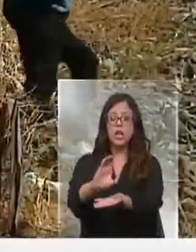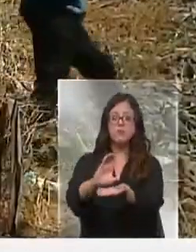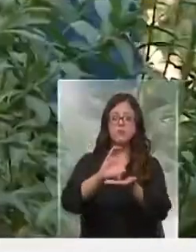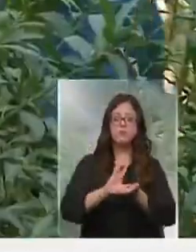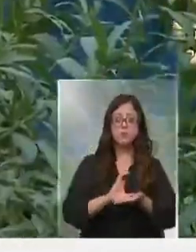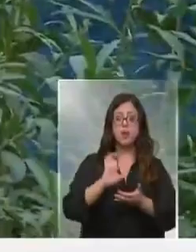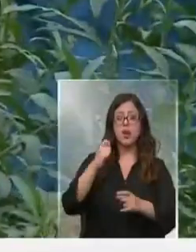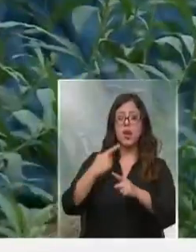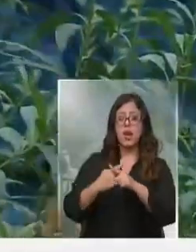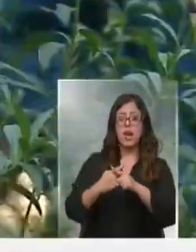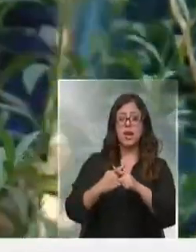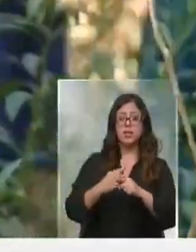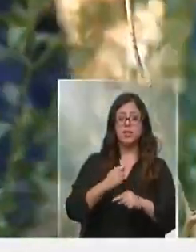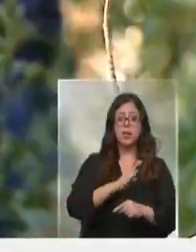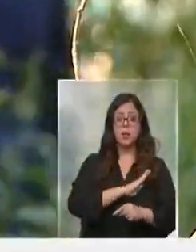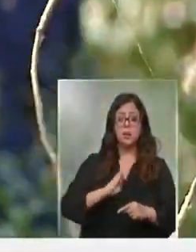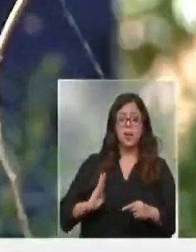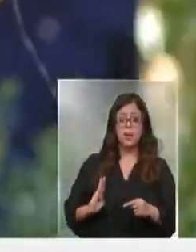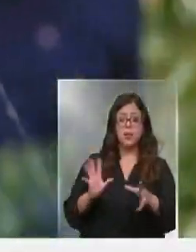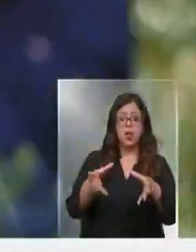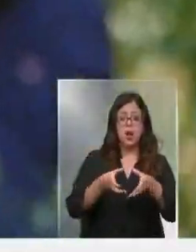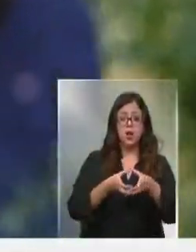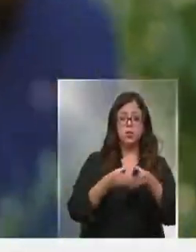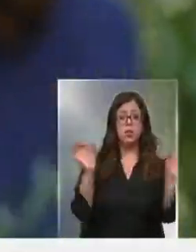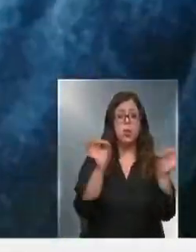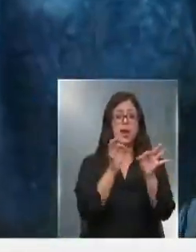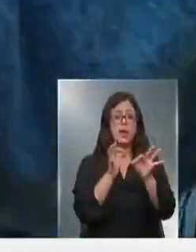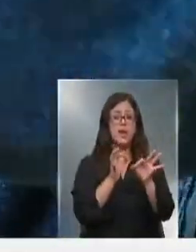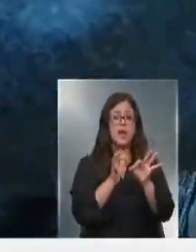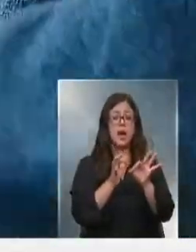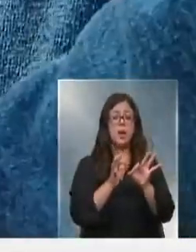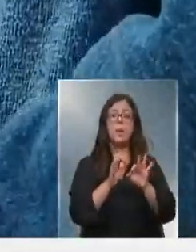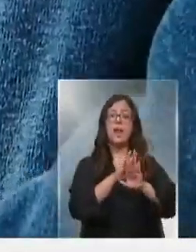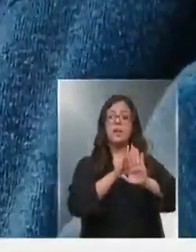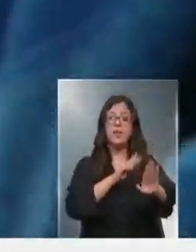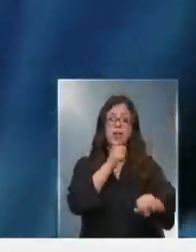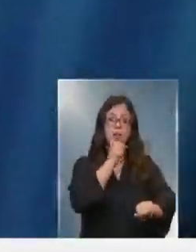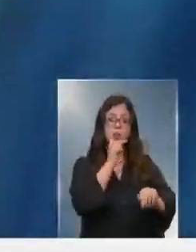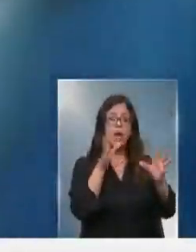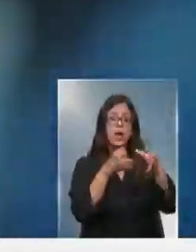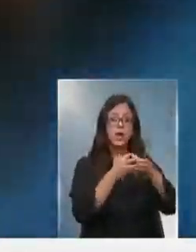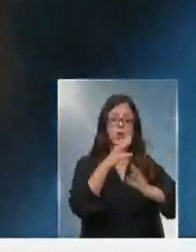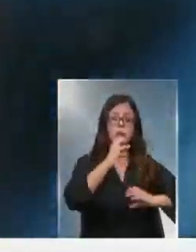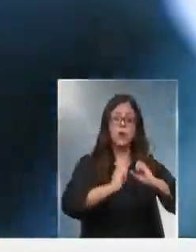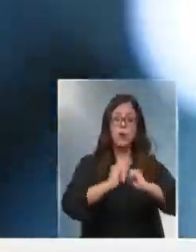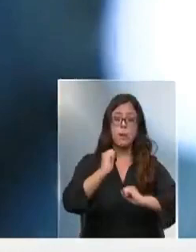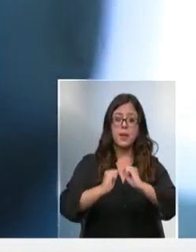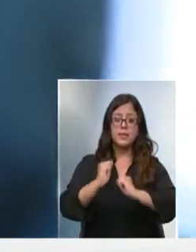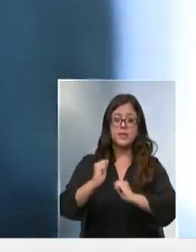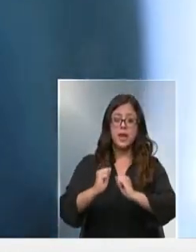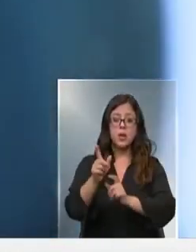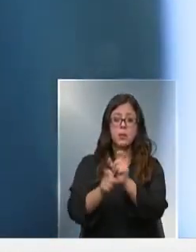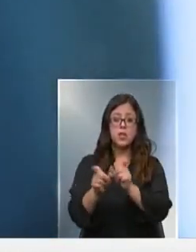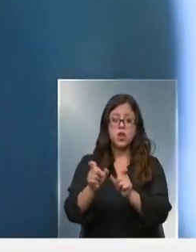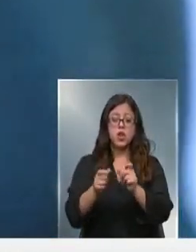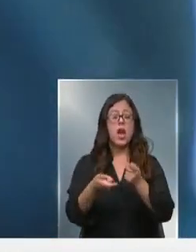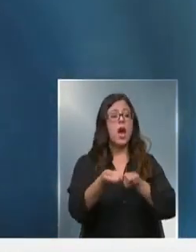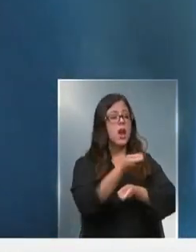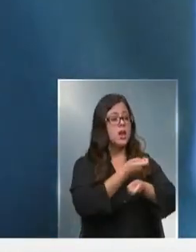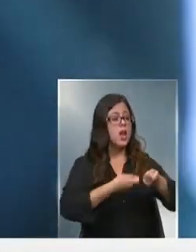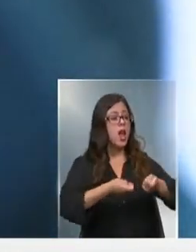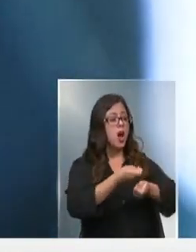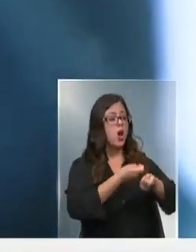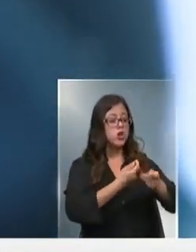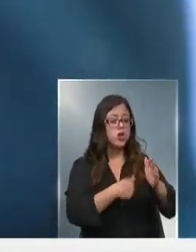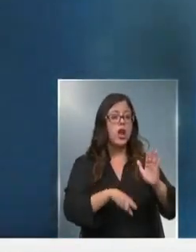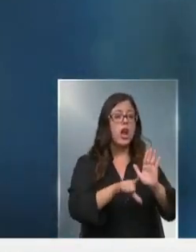El ex miembro de la banda explica que, para no levantar sospechas, el grupo de empresarios hace negocios legales y